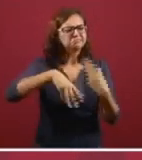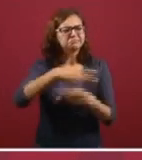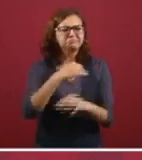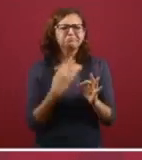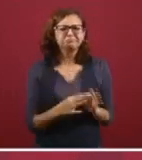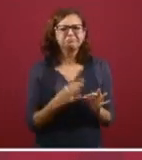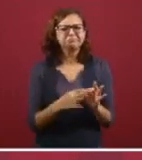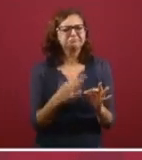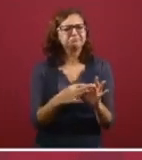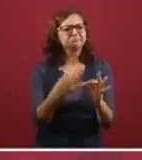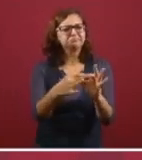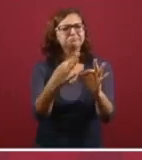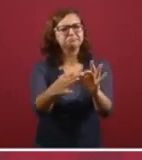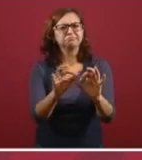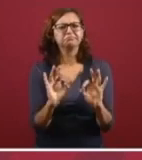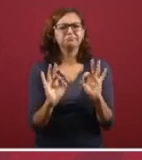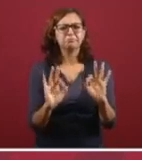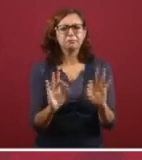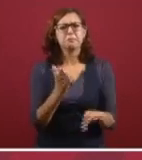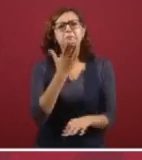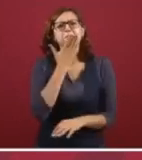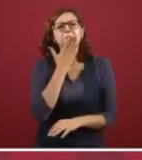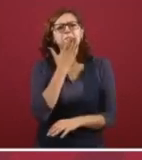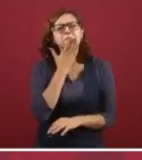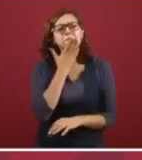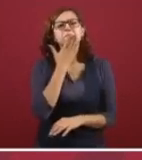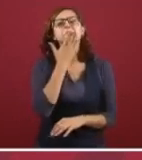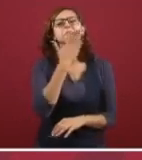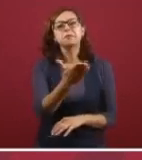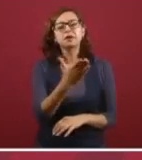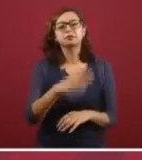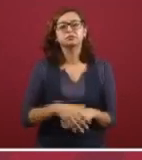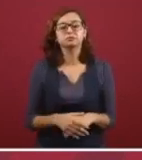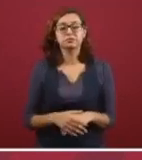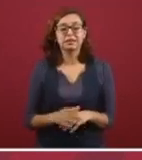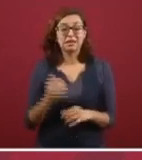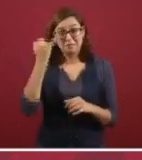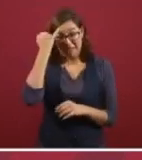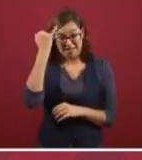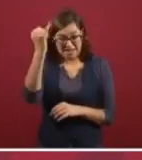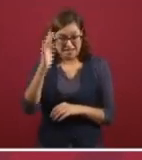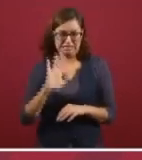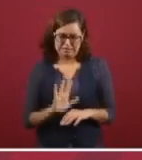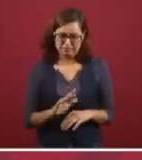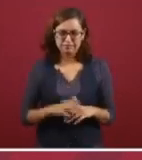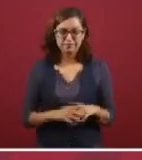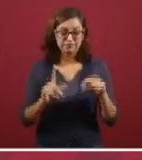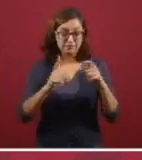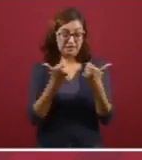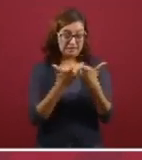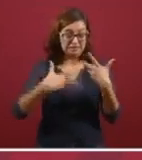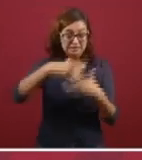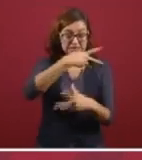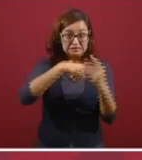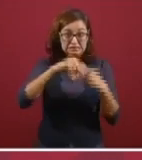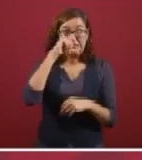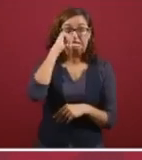y no hay confianza en la economía de México, se podrían generar